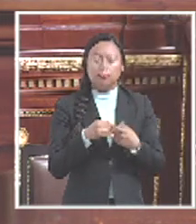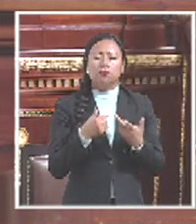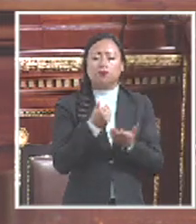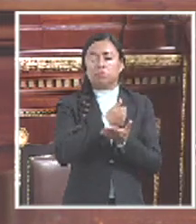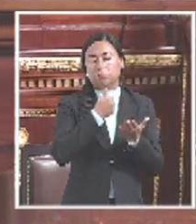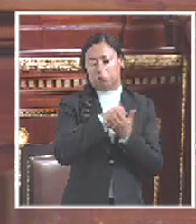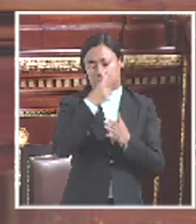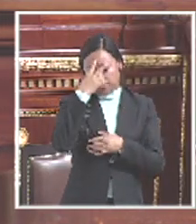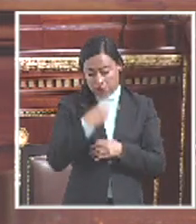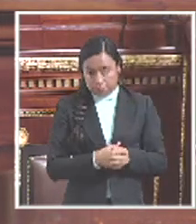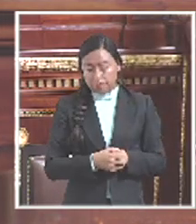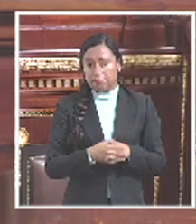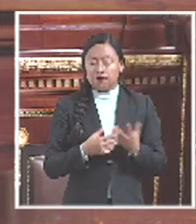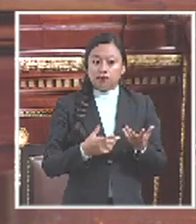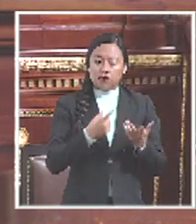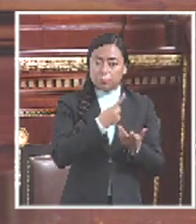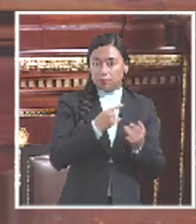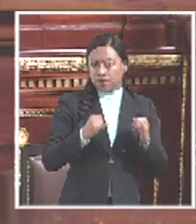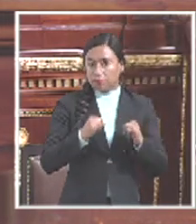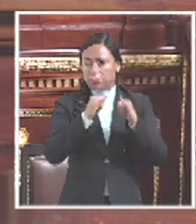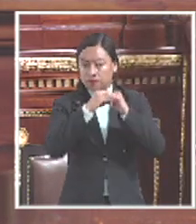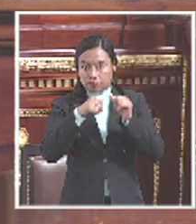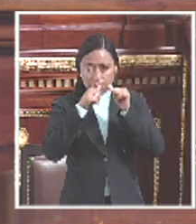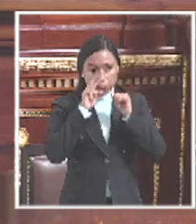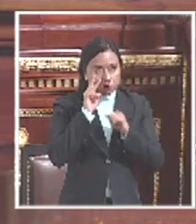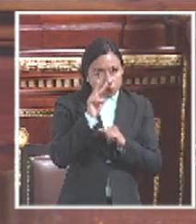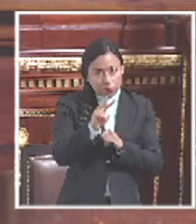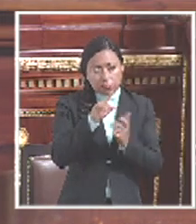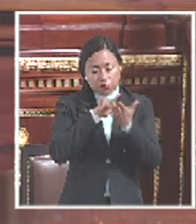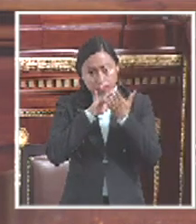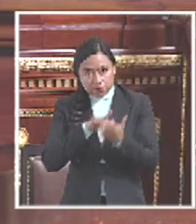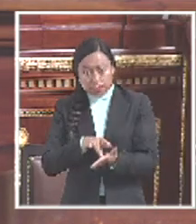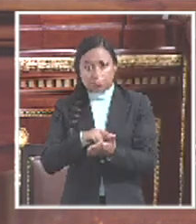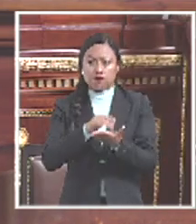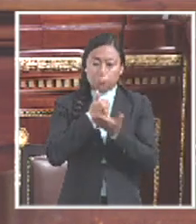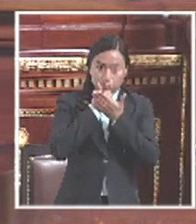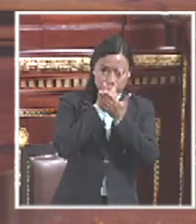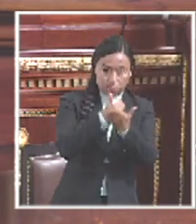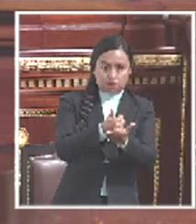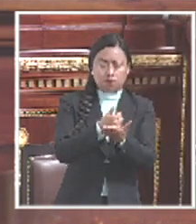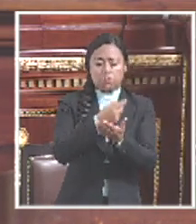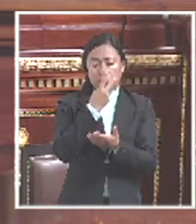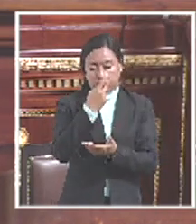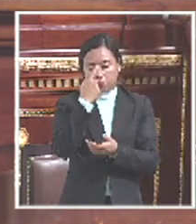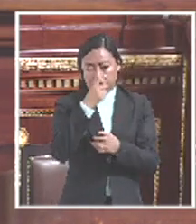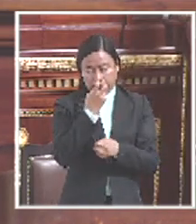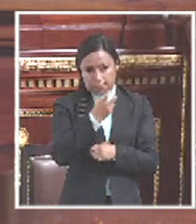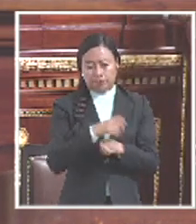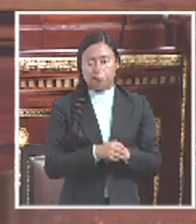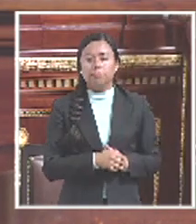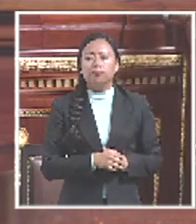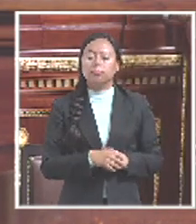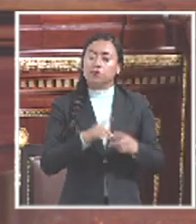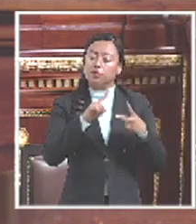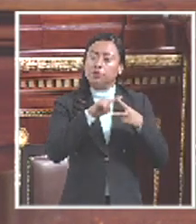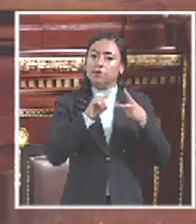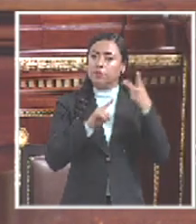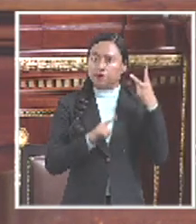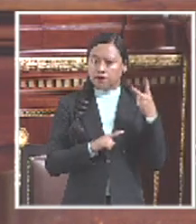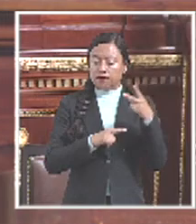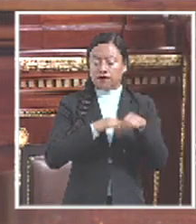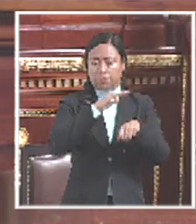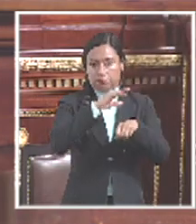observadora, de auxilio, apoyo y colaboración institucional en dicho proceso. Segundo, se hace un